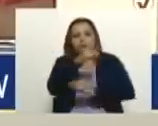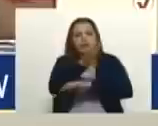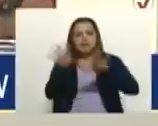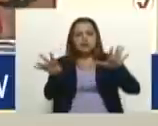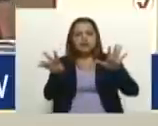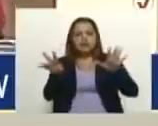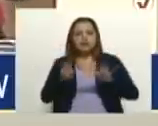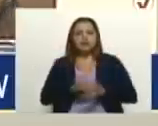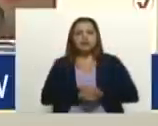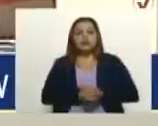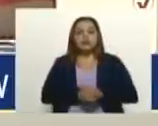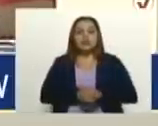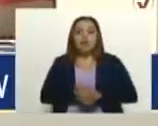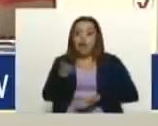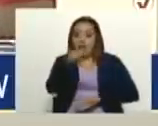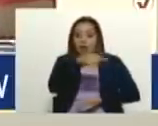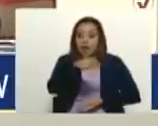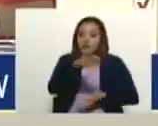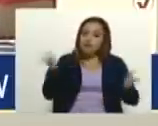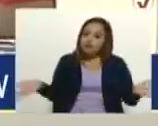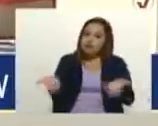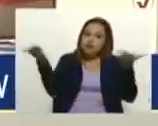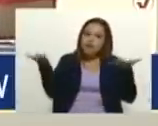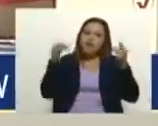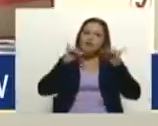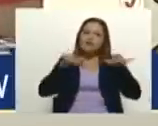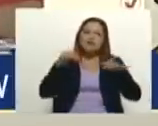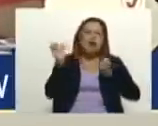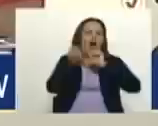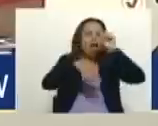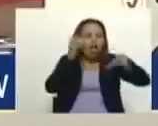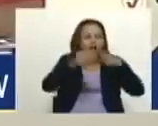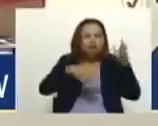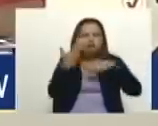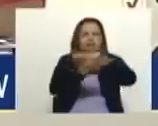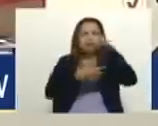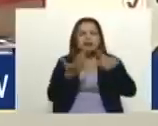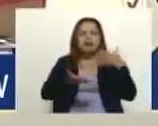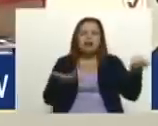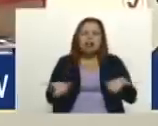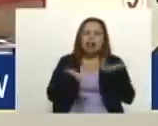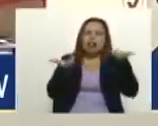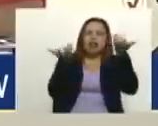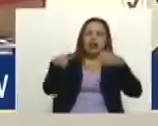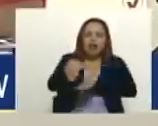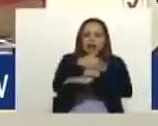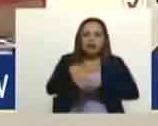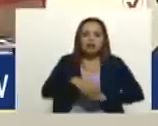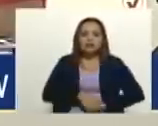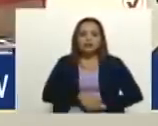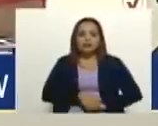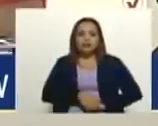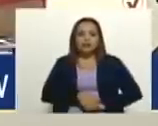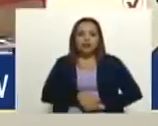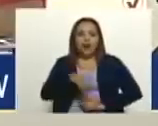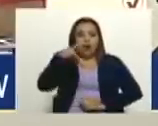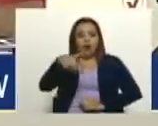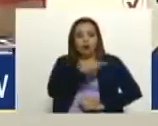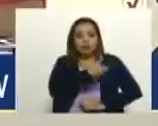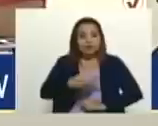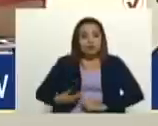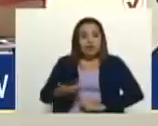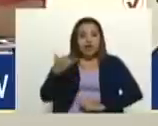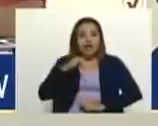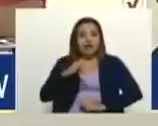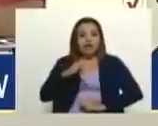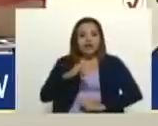2017. Al contrario, ellos promovieron ese tipo de actos violentos. El presidente hoy tiene su programa con Maduro